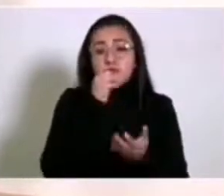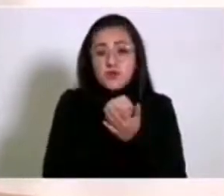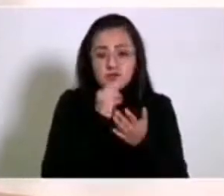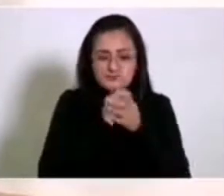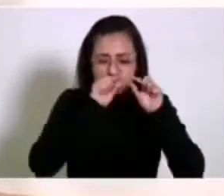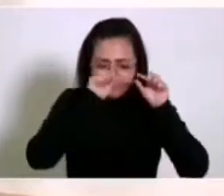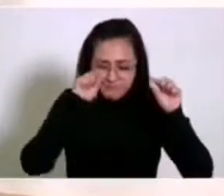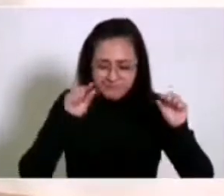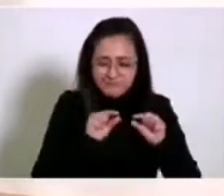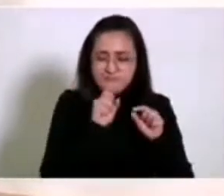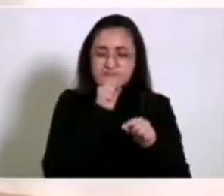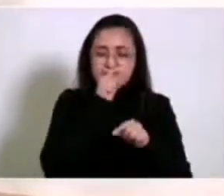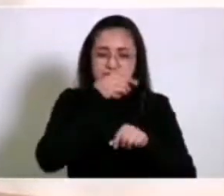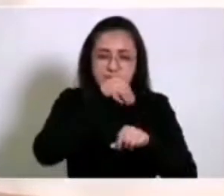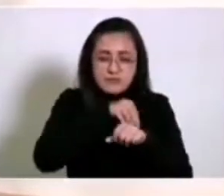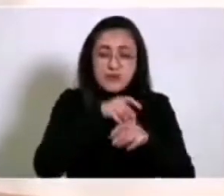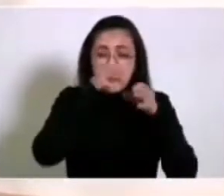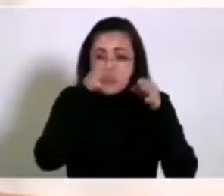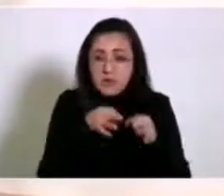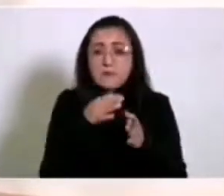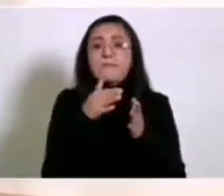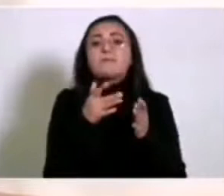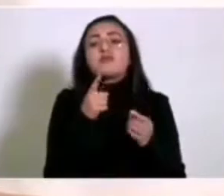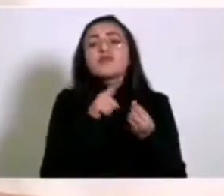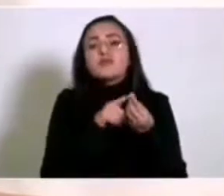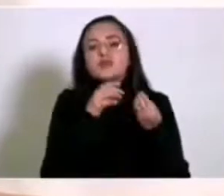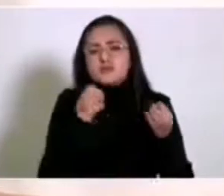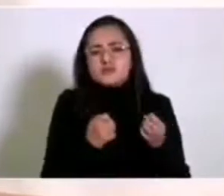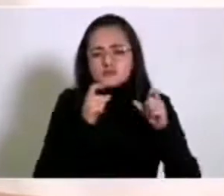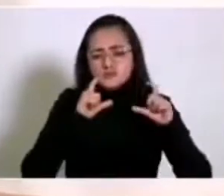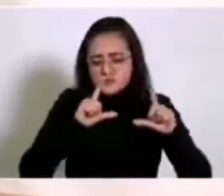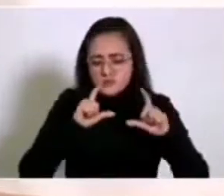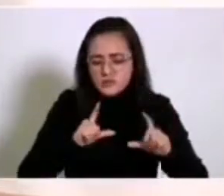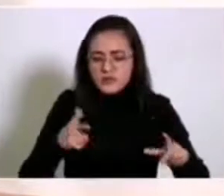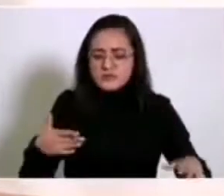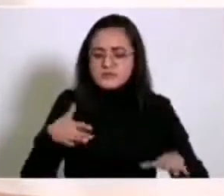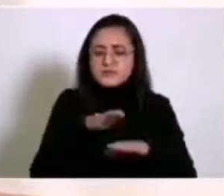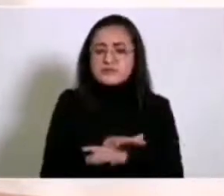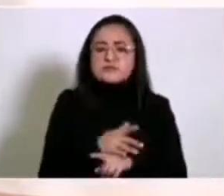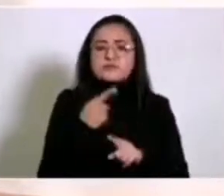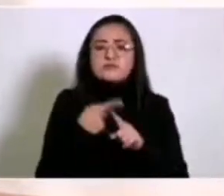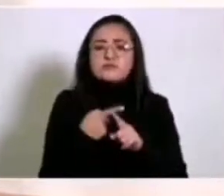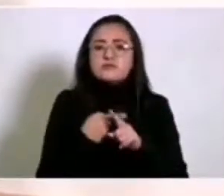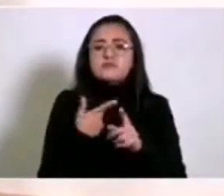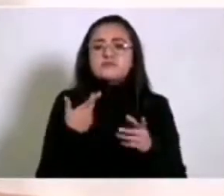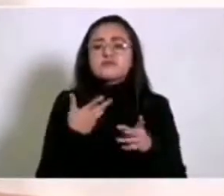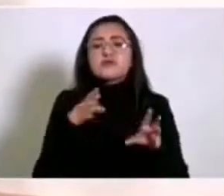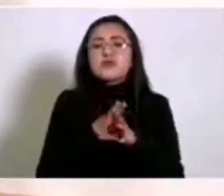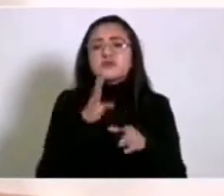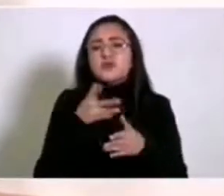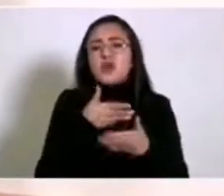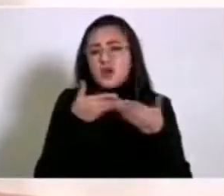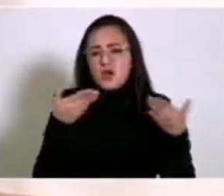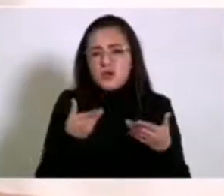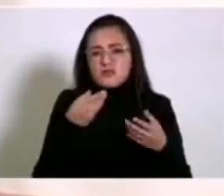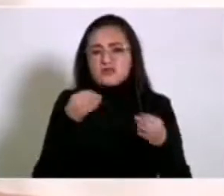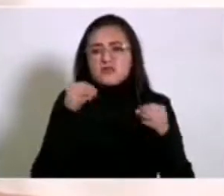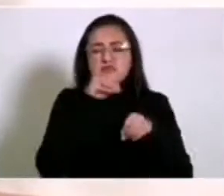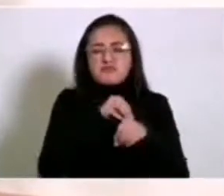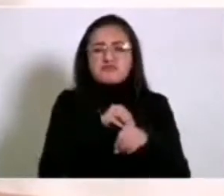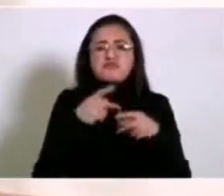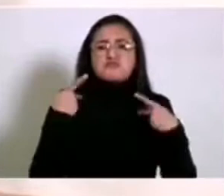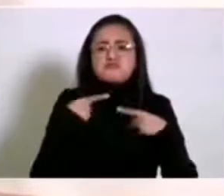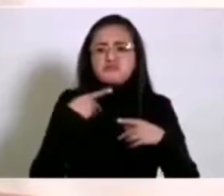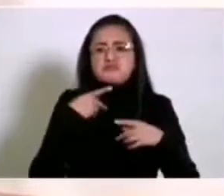y algunas otras sustituciones de piezas originales como losas que fueron cambiadas por elementos contemporáneos bustos de músicos